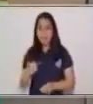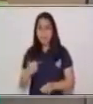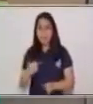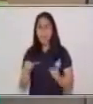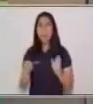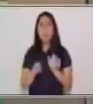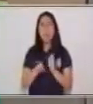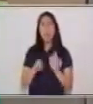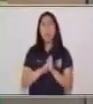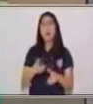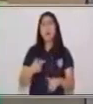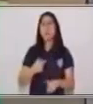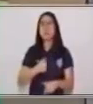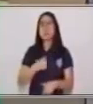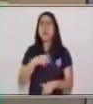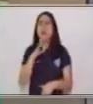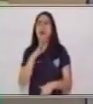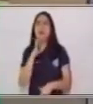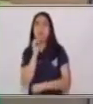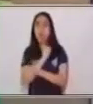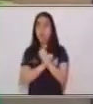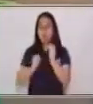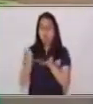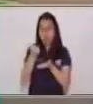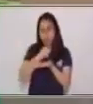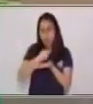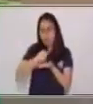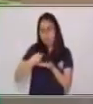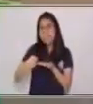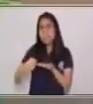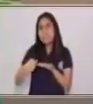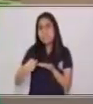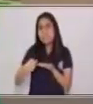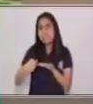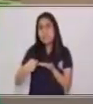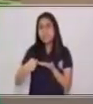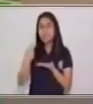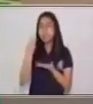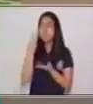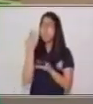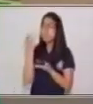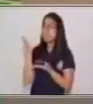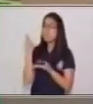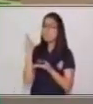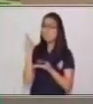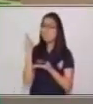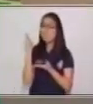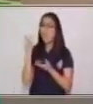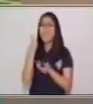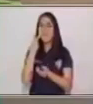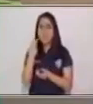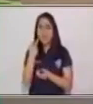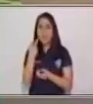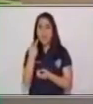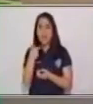caso, vemos, te fuiste marinerito, rima con